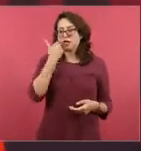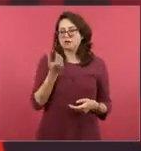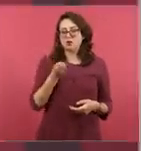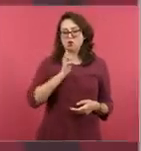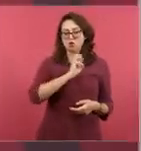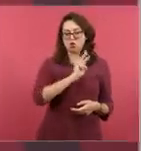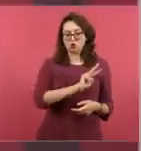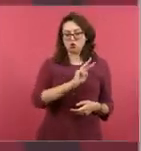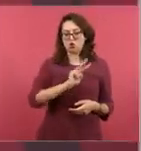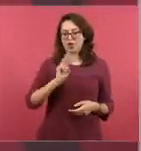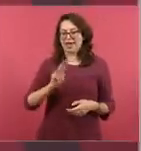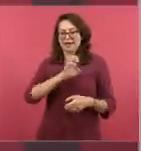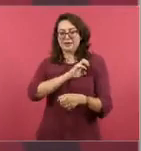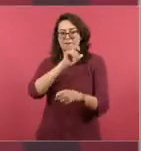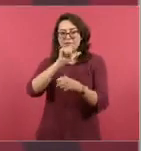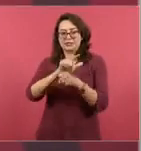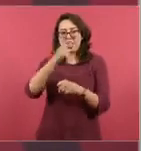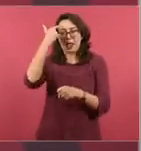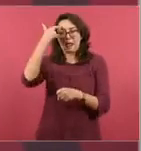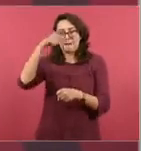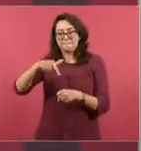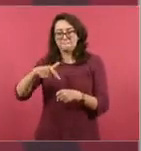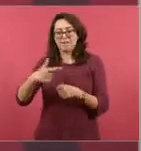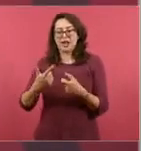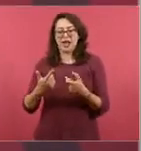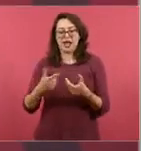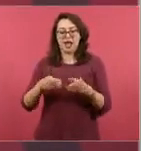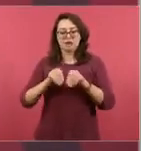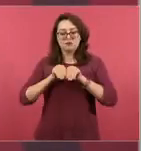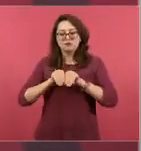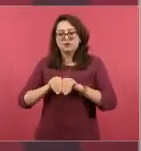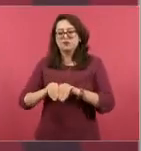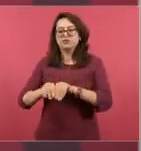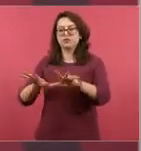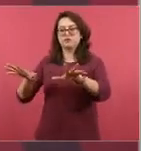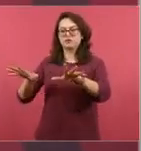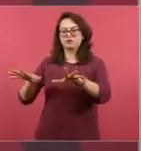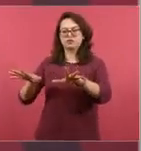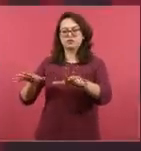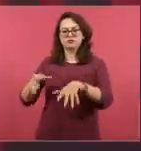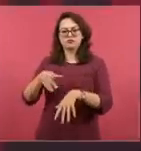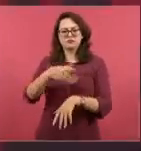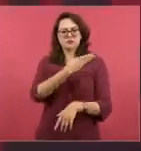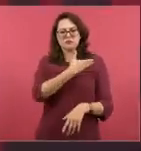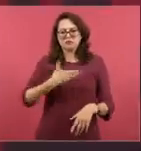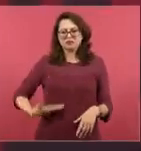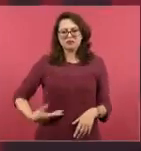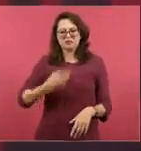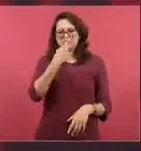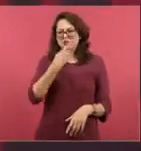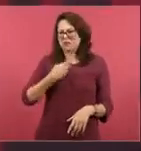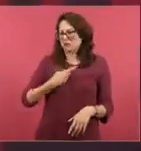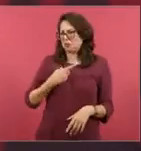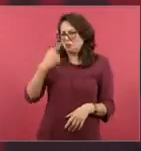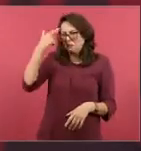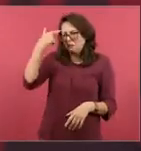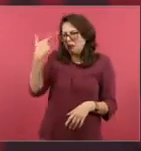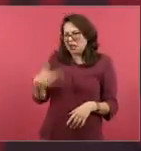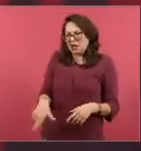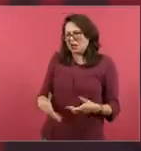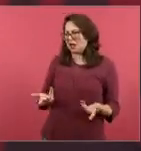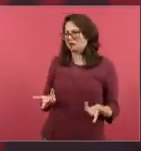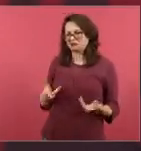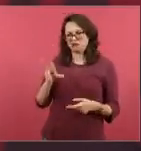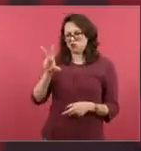que se decía, y nos lo dijo el señor presidente, ¿para qué reservan algo? Si hay total transparencia. Entonces